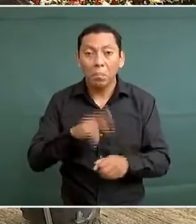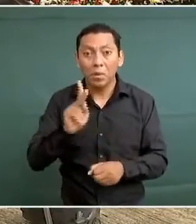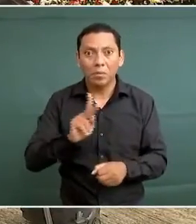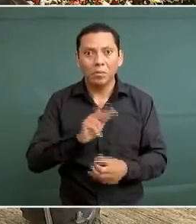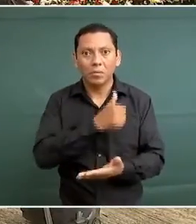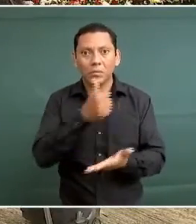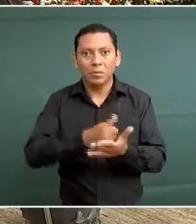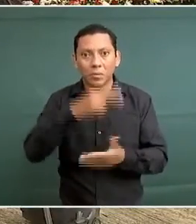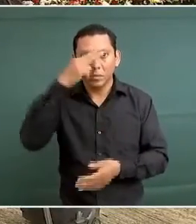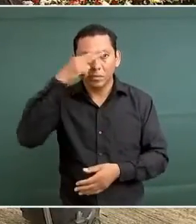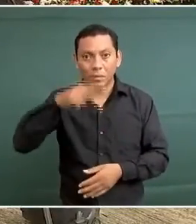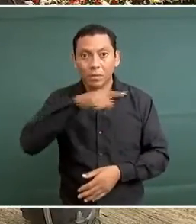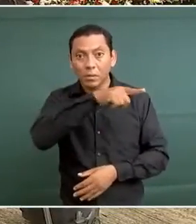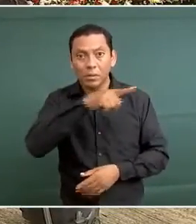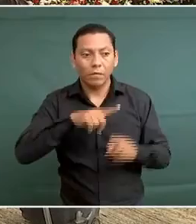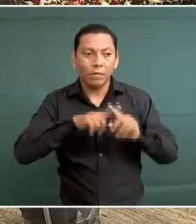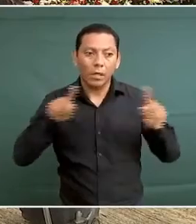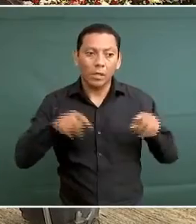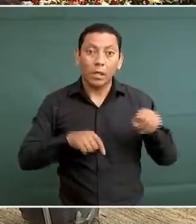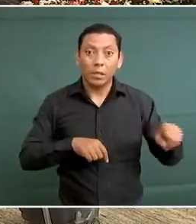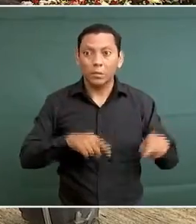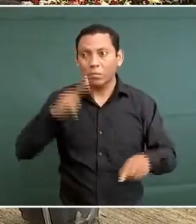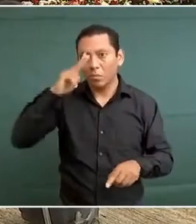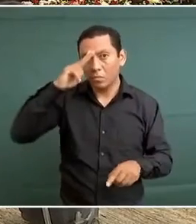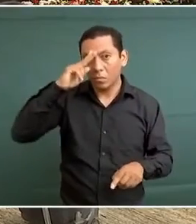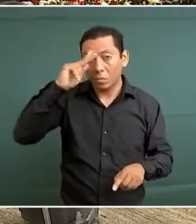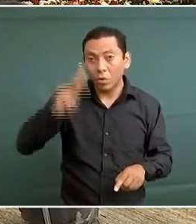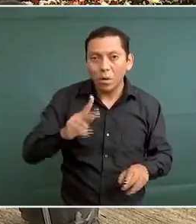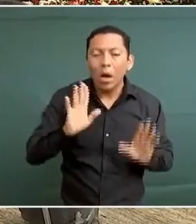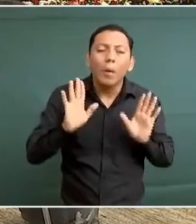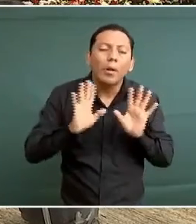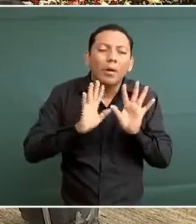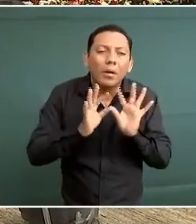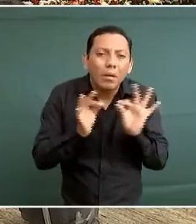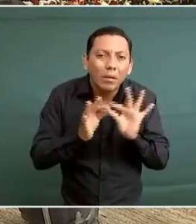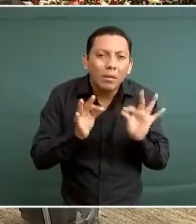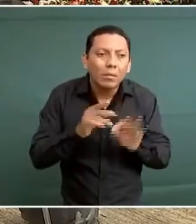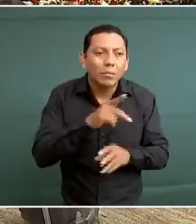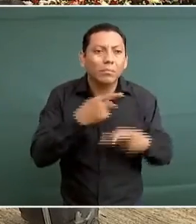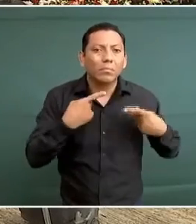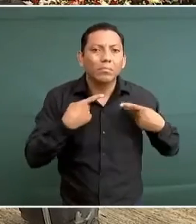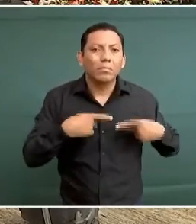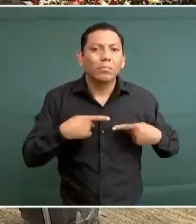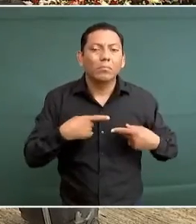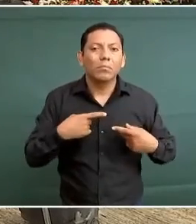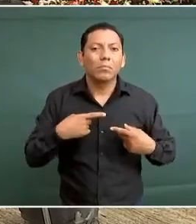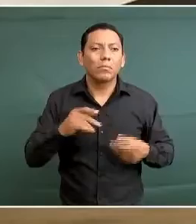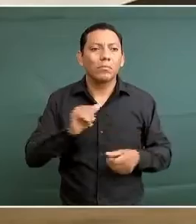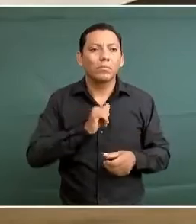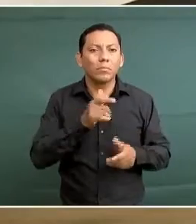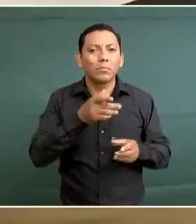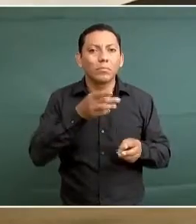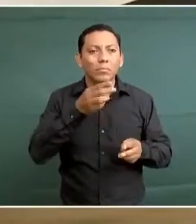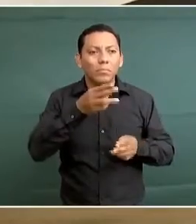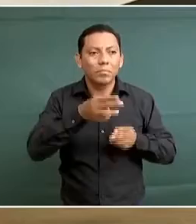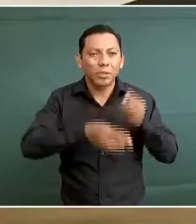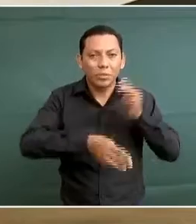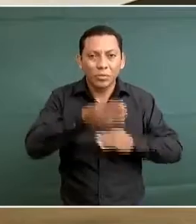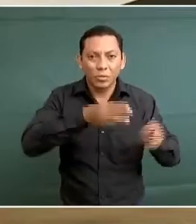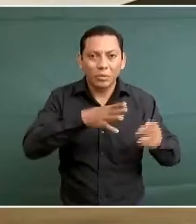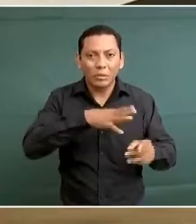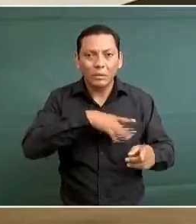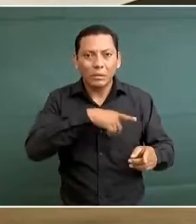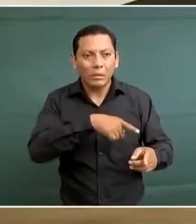México ya se prohibió incluso que la gente se sugirió que la gente ya no hable en el metro para evitar que haya este riesgo